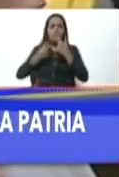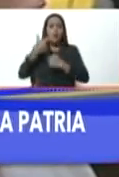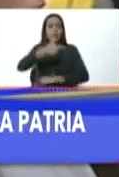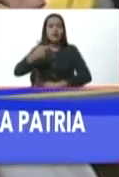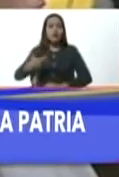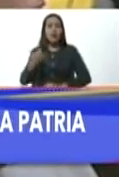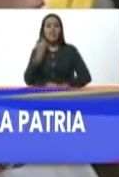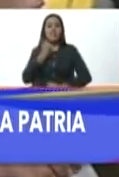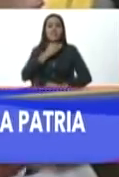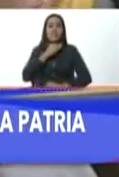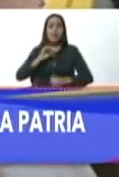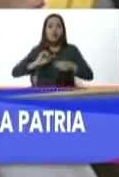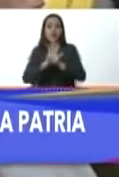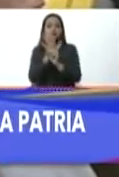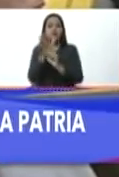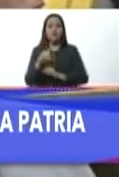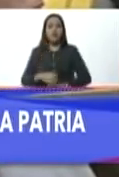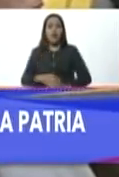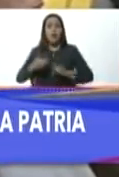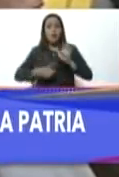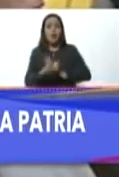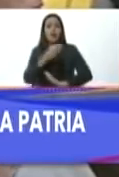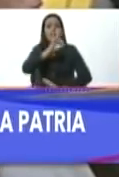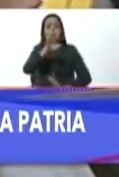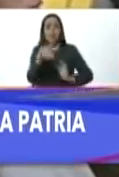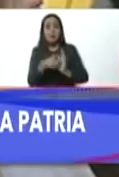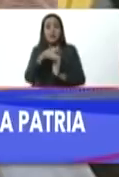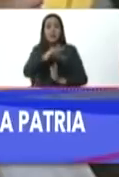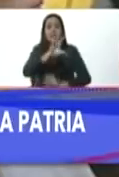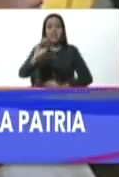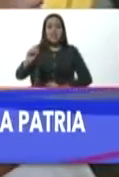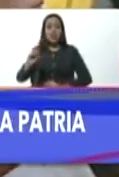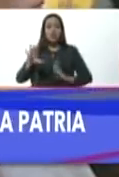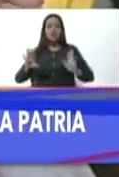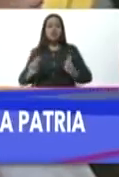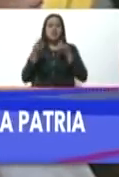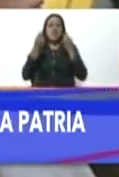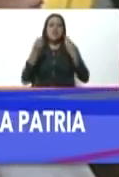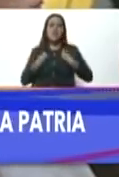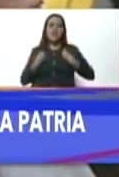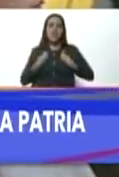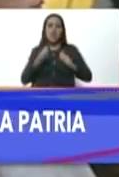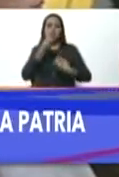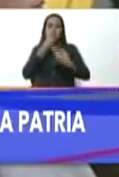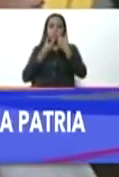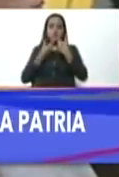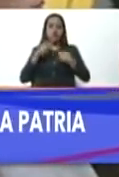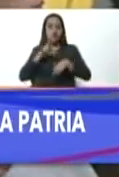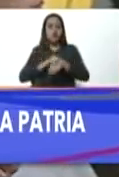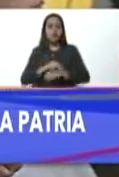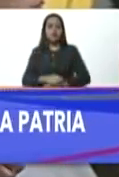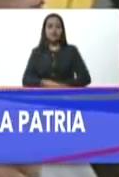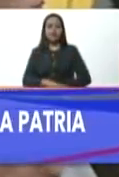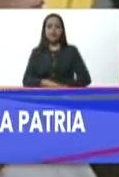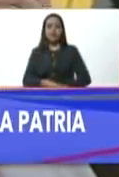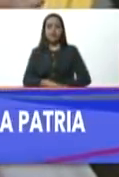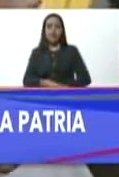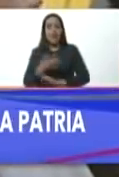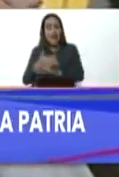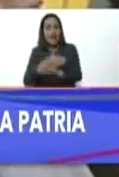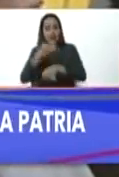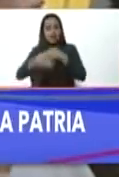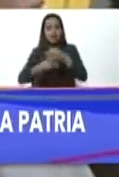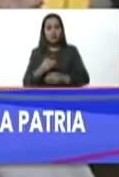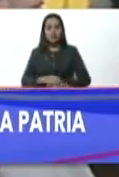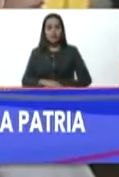coronavirus. Se plantea que más de 3.500 pacientes han salvado su vida en China con este medicamento. Y como usted planteó,